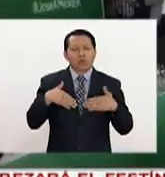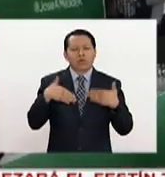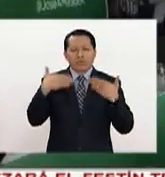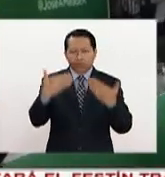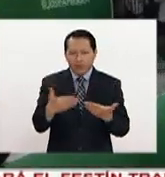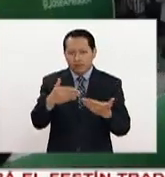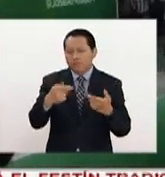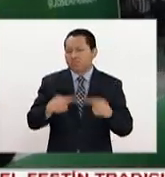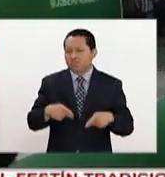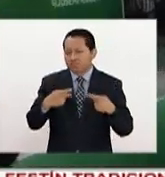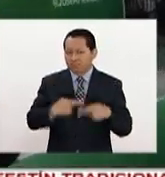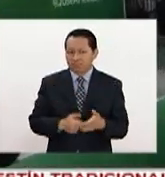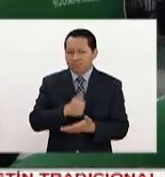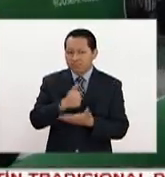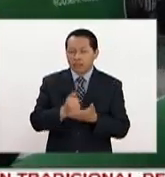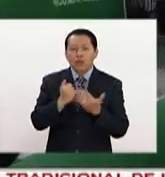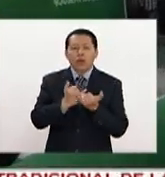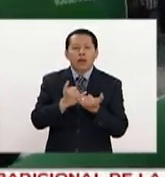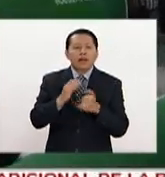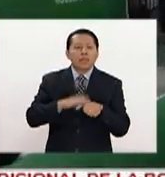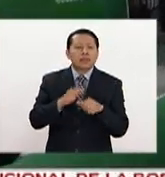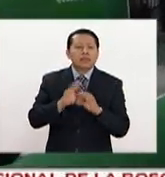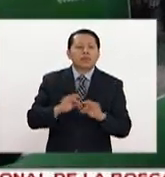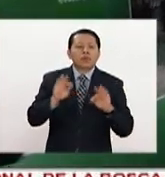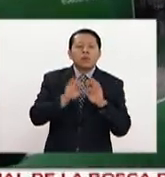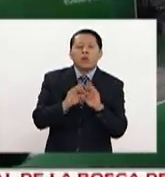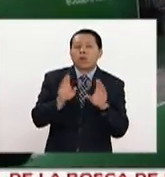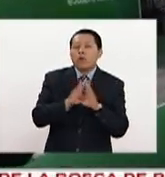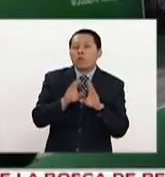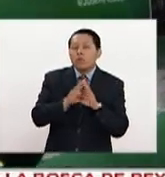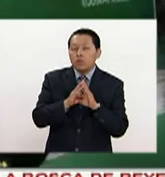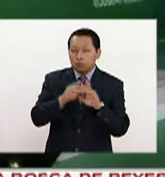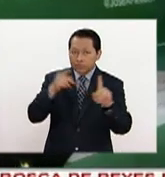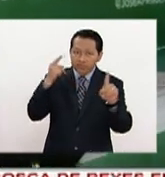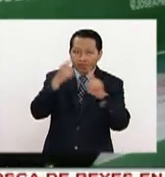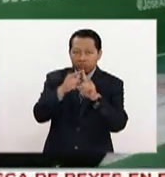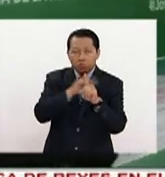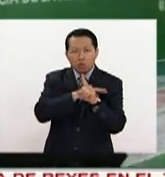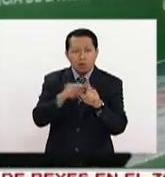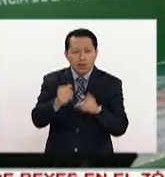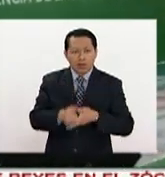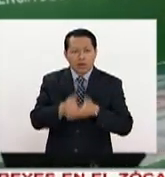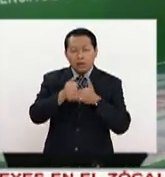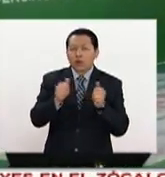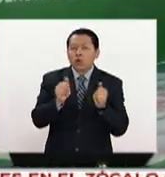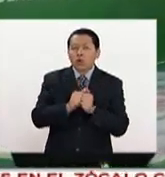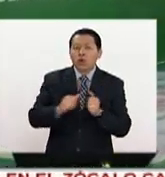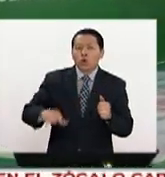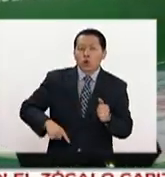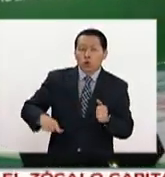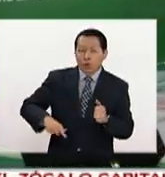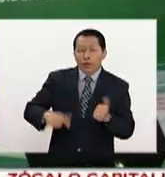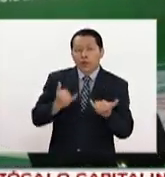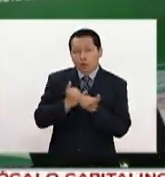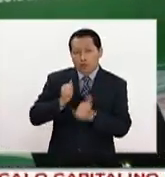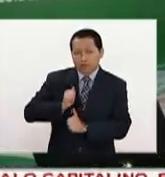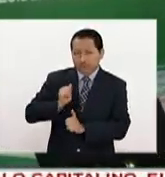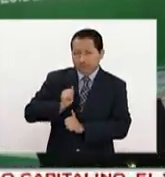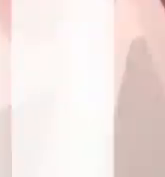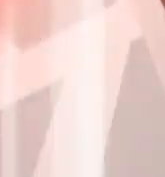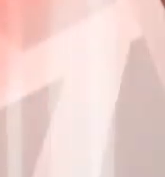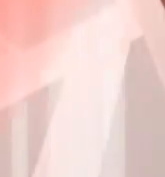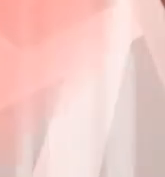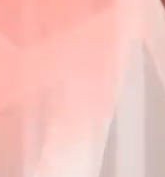la ciudadanía y es un reto a superar con la ayuda de los gobiernos y las Fuerzas Armadas.